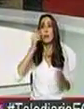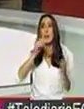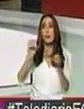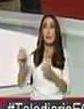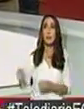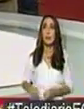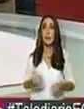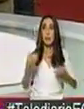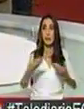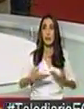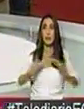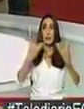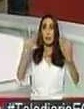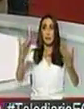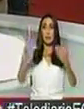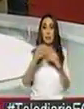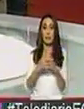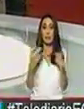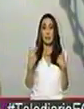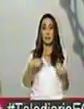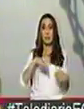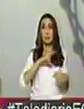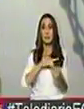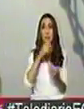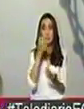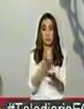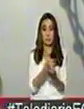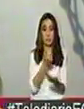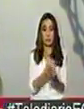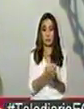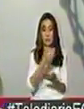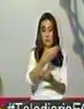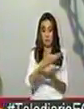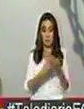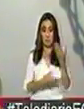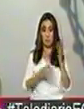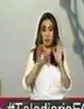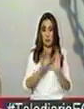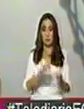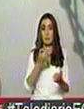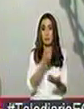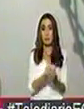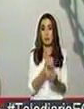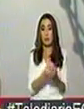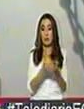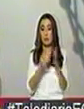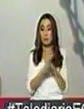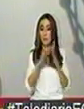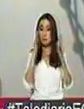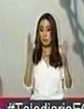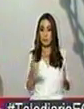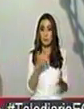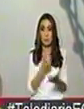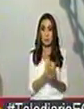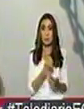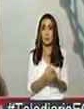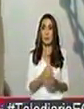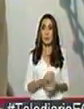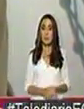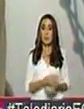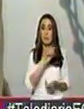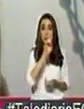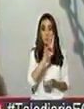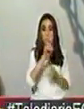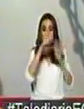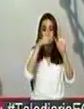regaló, y nunca no nos regalaron, nosotros tenemos las escrituras a nombre de la organización con cuánto compramos. ¿Cuánto costó eso?